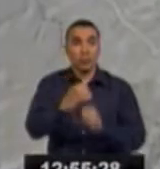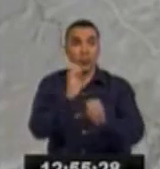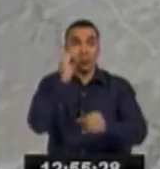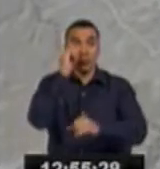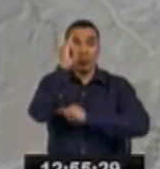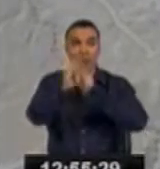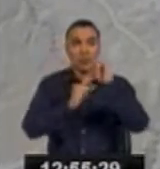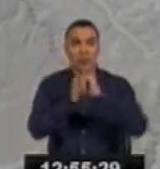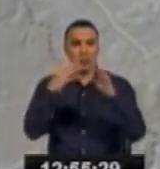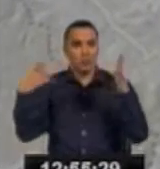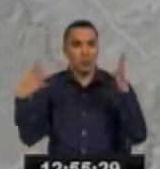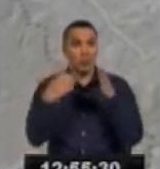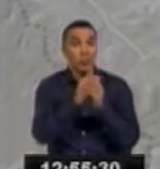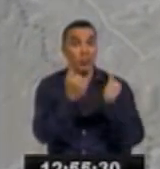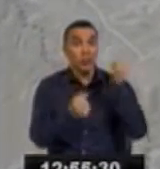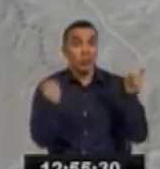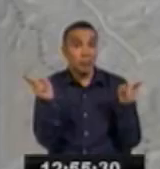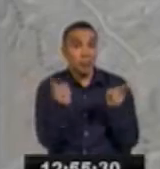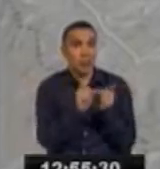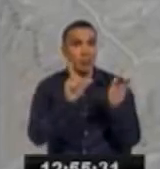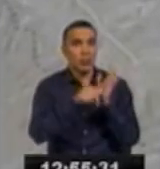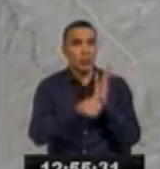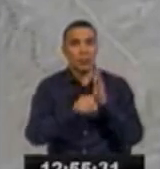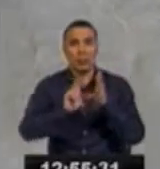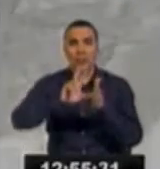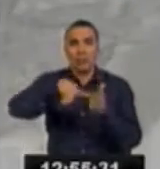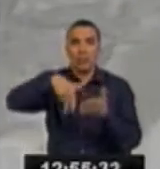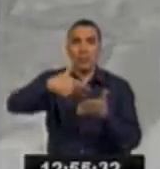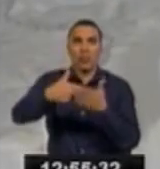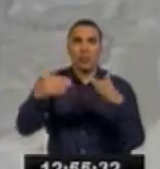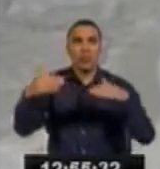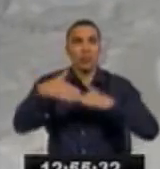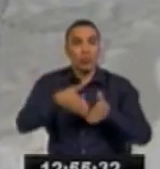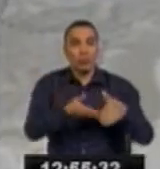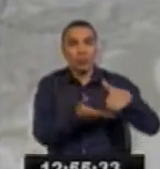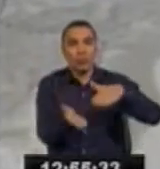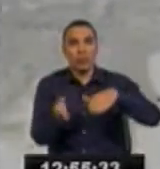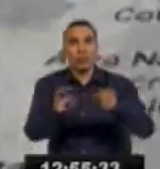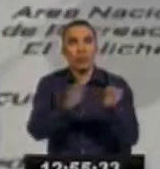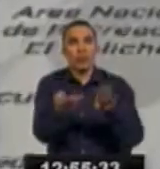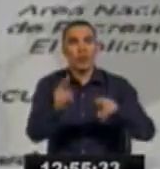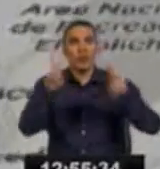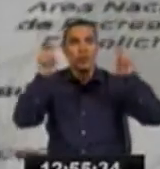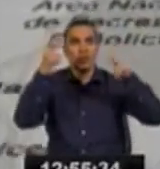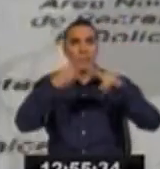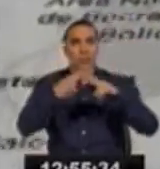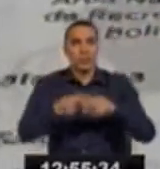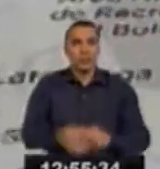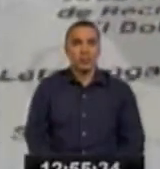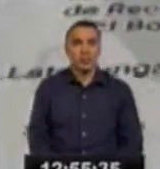chocó contra un carro y se volcó en el sector de la conocida curva de la muerte